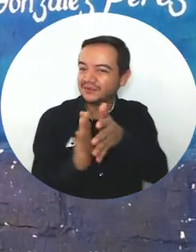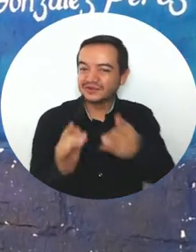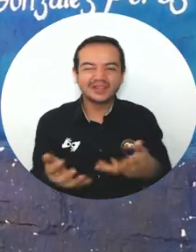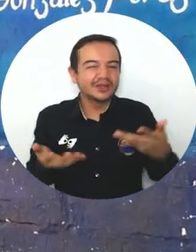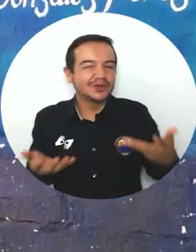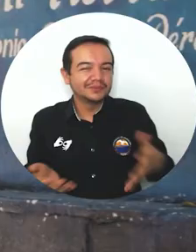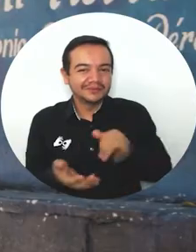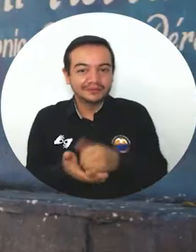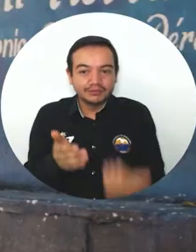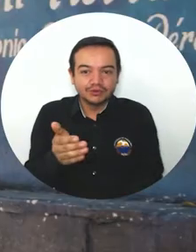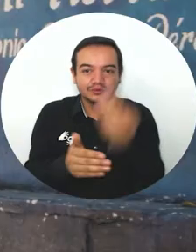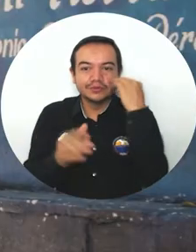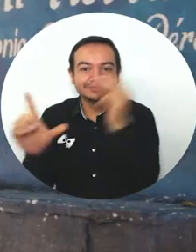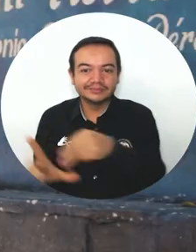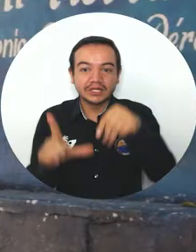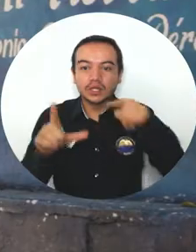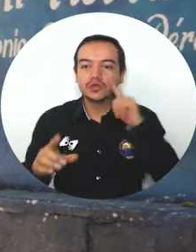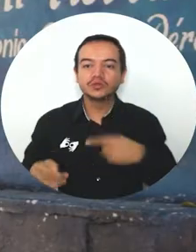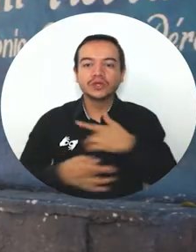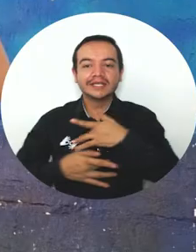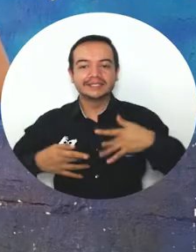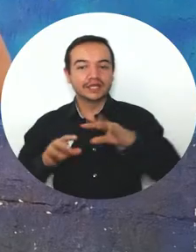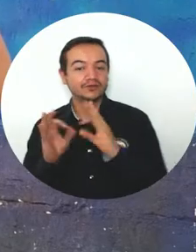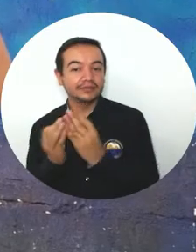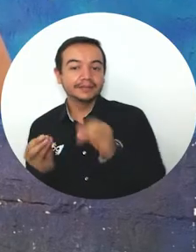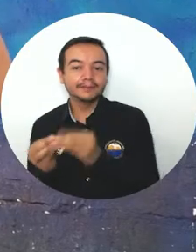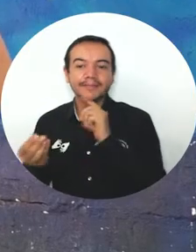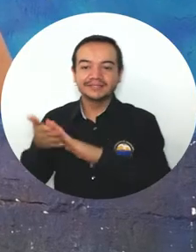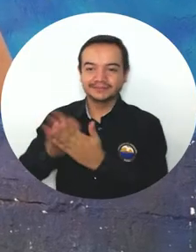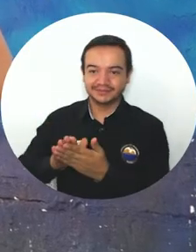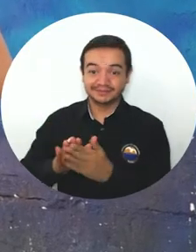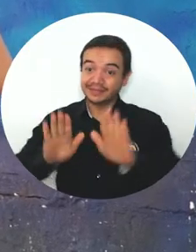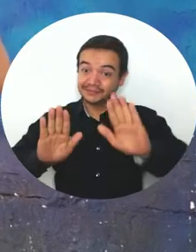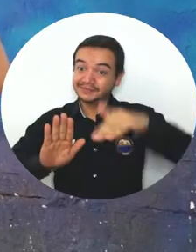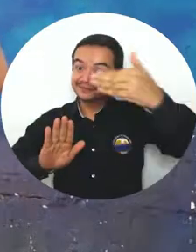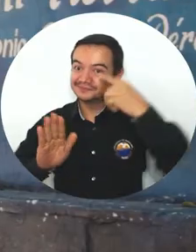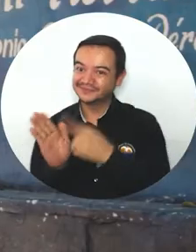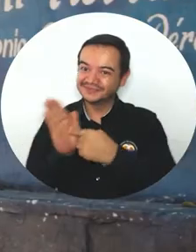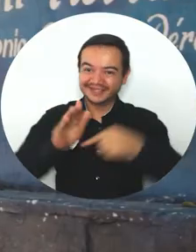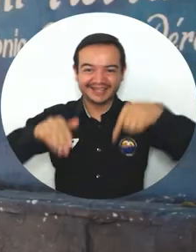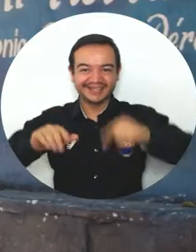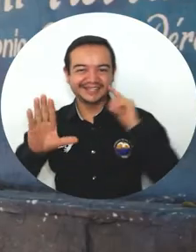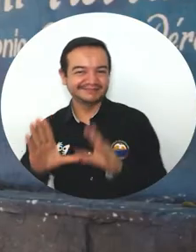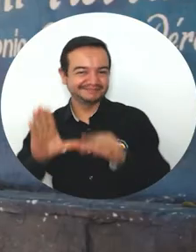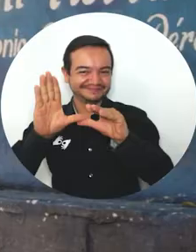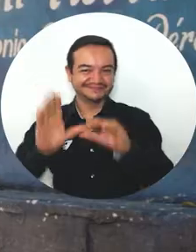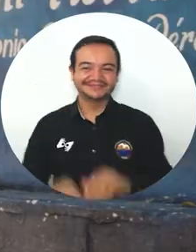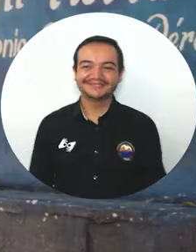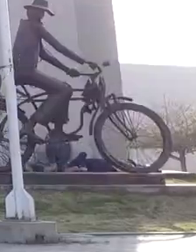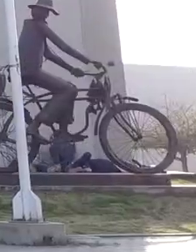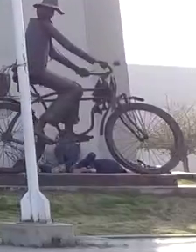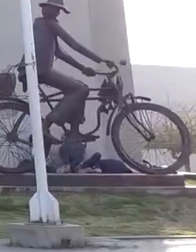sobre el lanzamiento de la nueva maestría en salud familiar y comunitaria. Ya regresamos con más sobre Uni Magdalena aquí en el Campus TV.